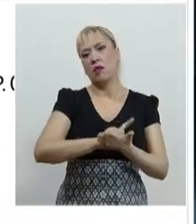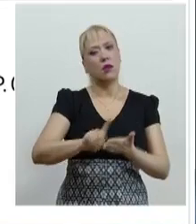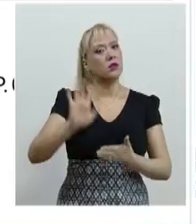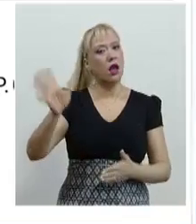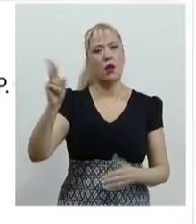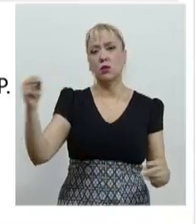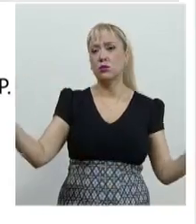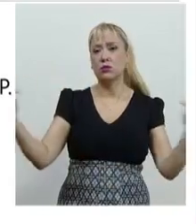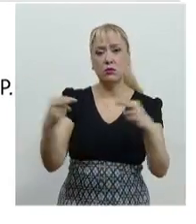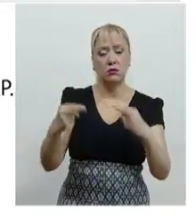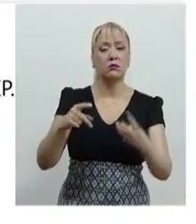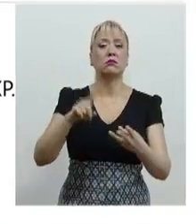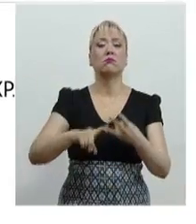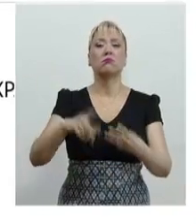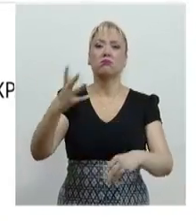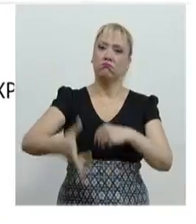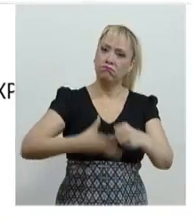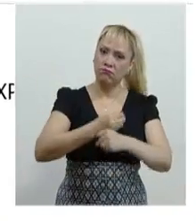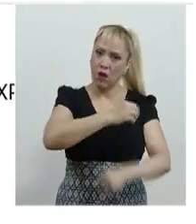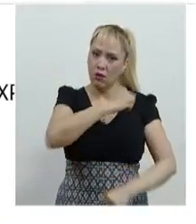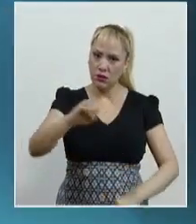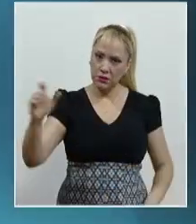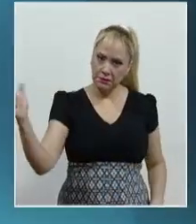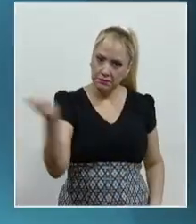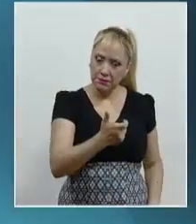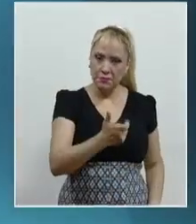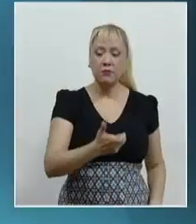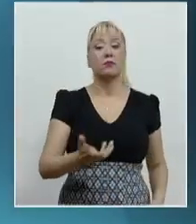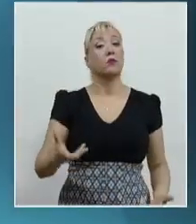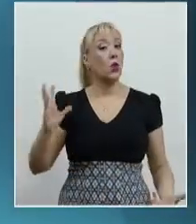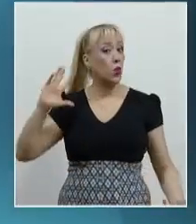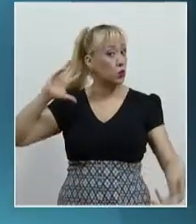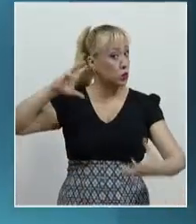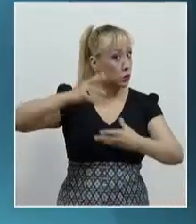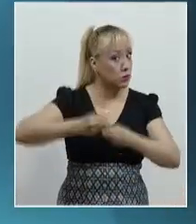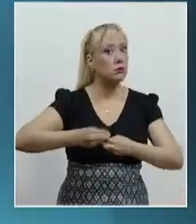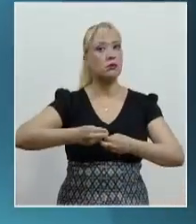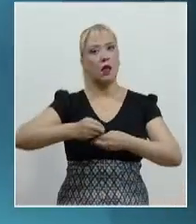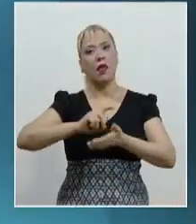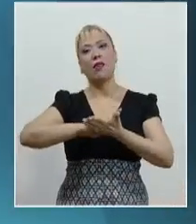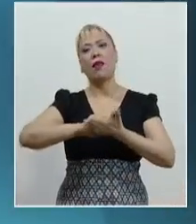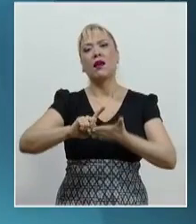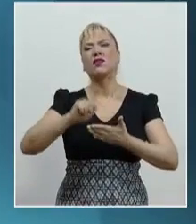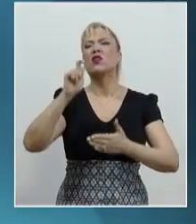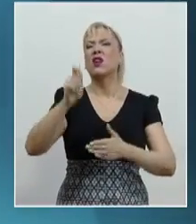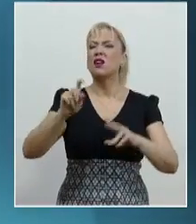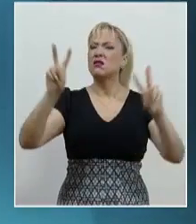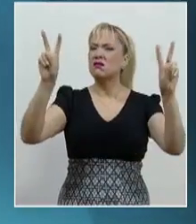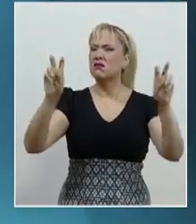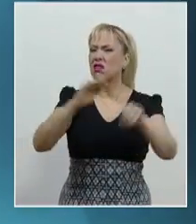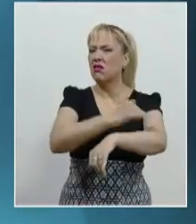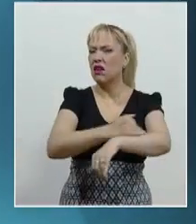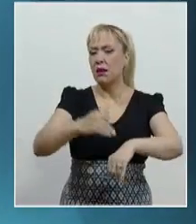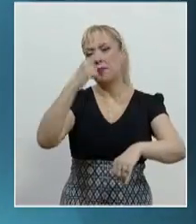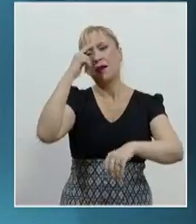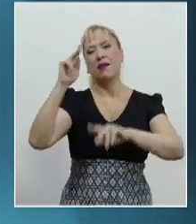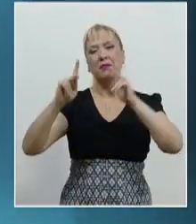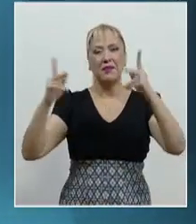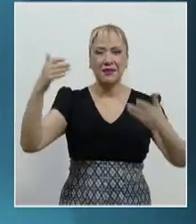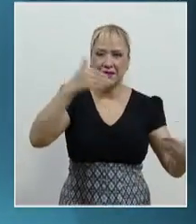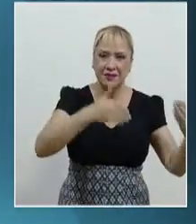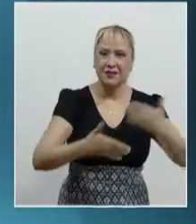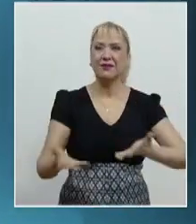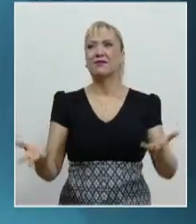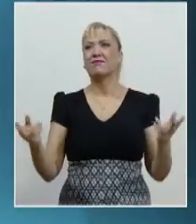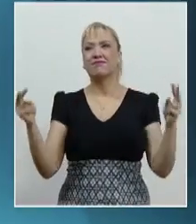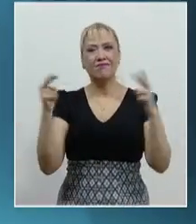la reparación del daño. La sala determinó que la privación de los derechos de la familia no delimita los derechos específicos que se